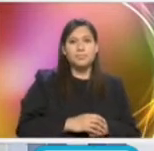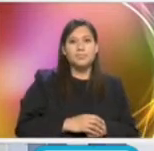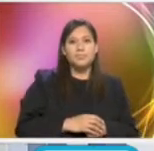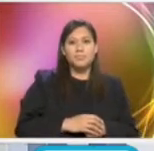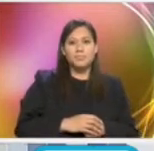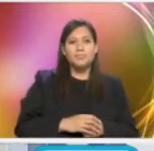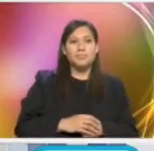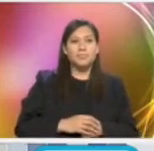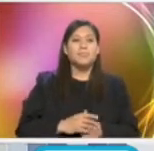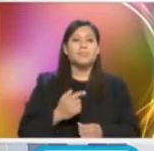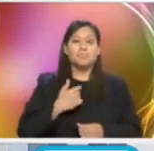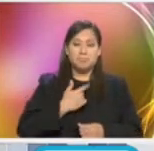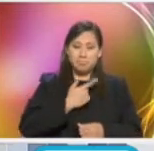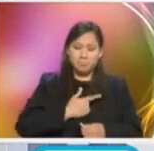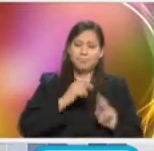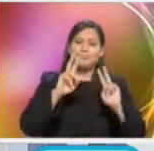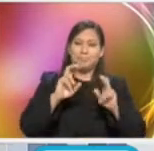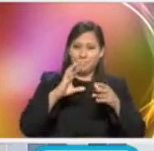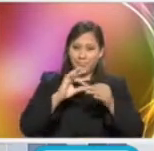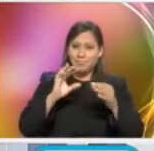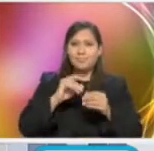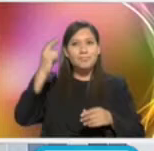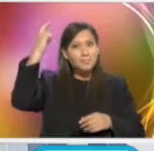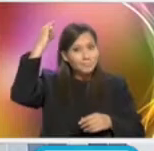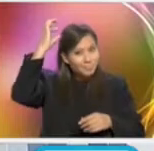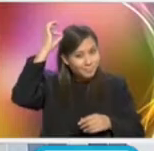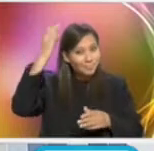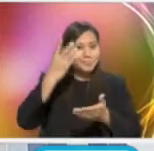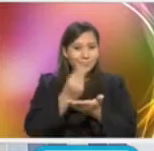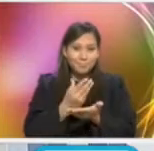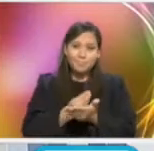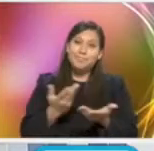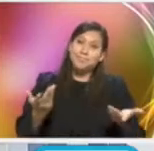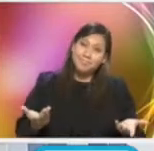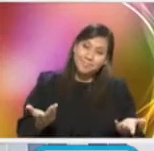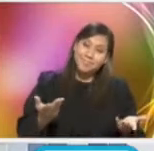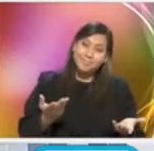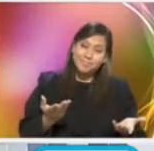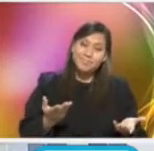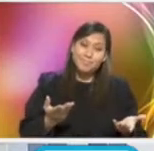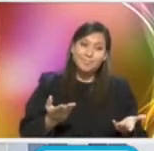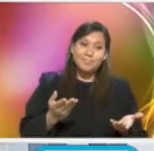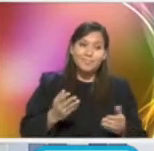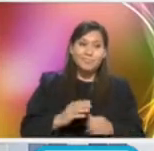qué hablar. Ah, ¿sí? Y es como restaurar el cabello, pero pues,